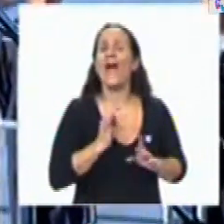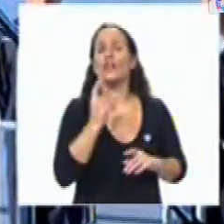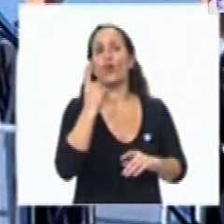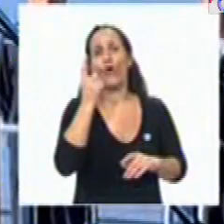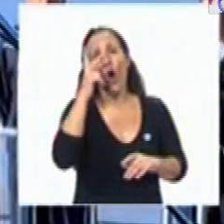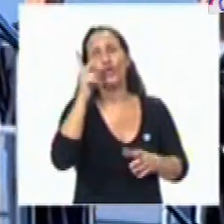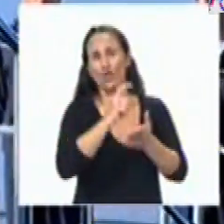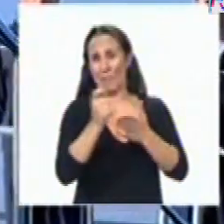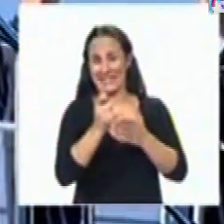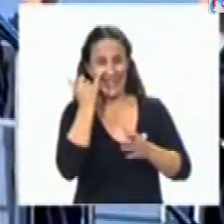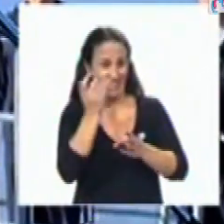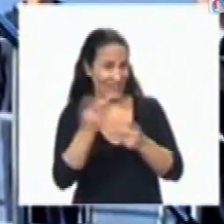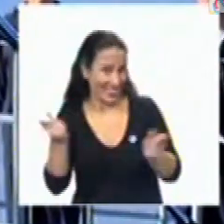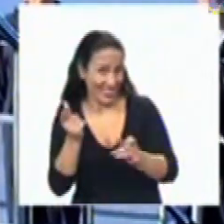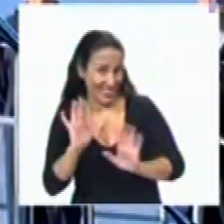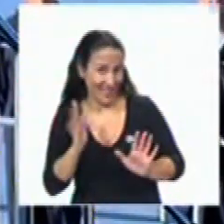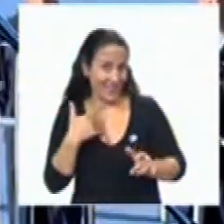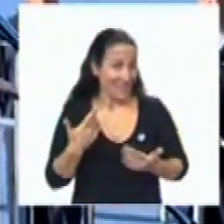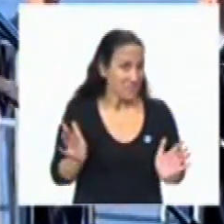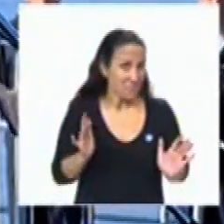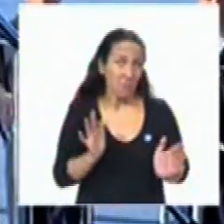1 año y 8 meses de gobierno.